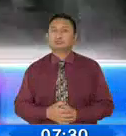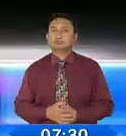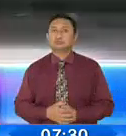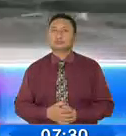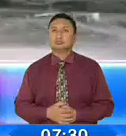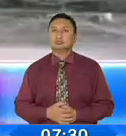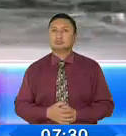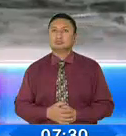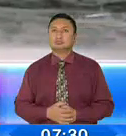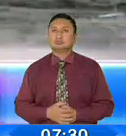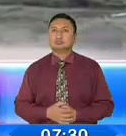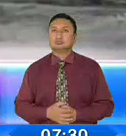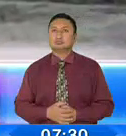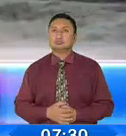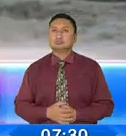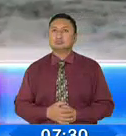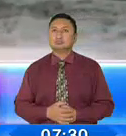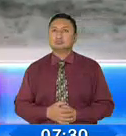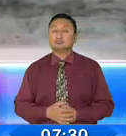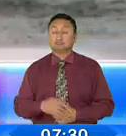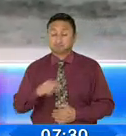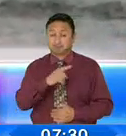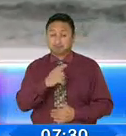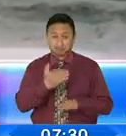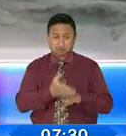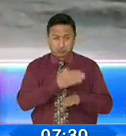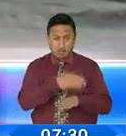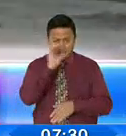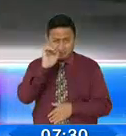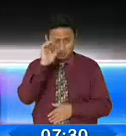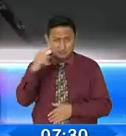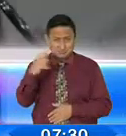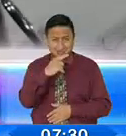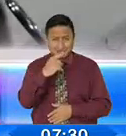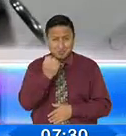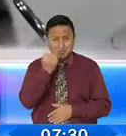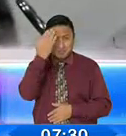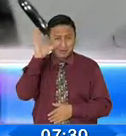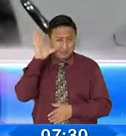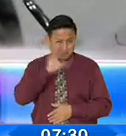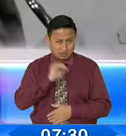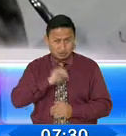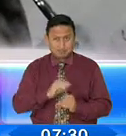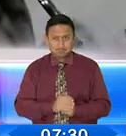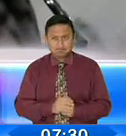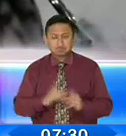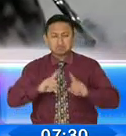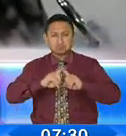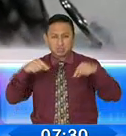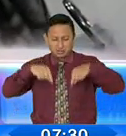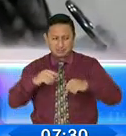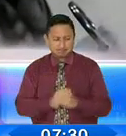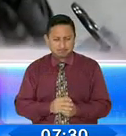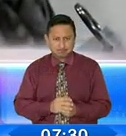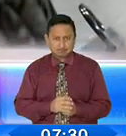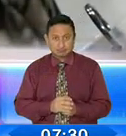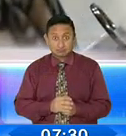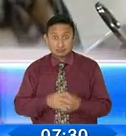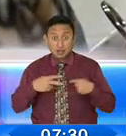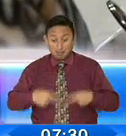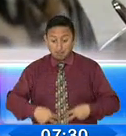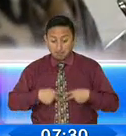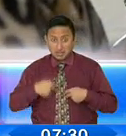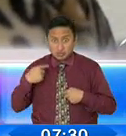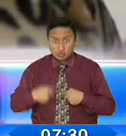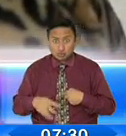De seguro usted vio alguna vez una película en blanco y negro, pero ¿se imagina vivir toda su vida viendo así? Esta es